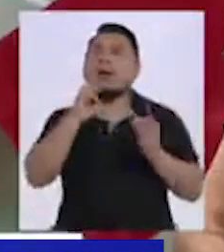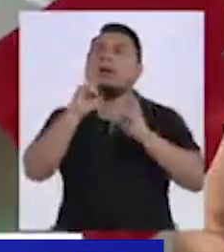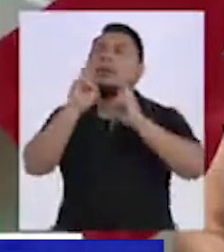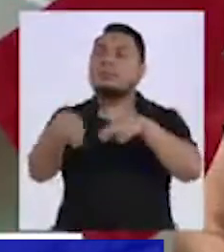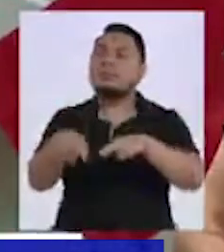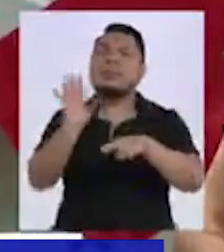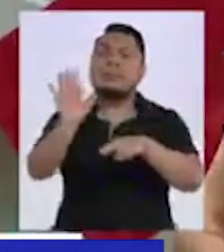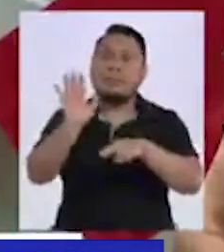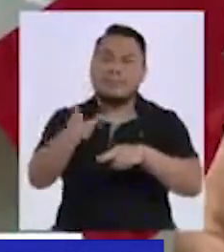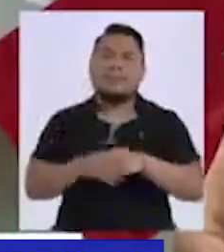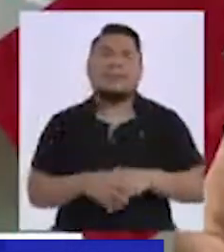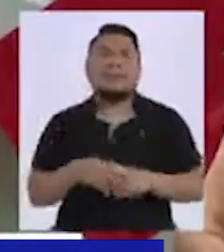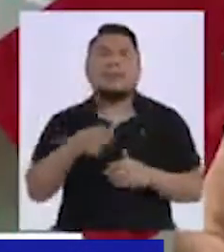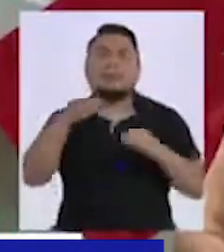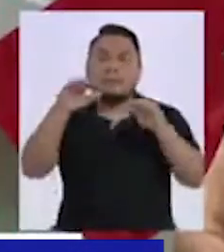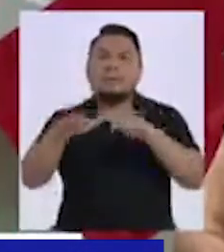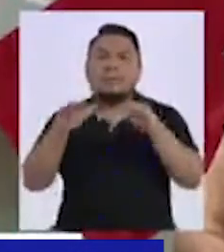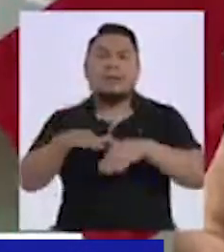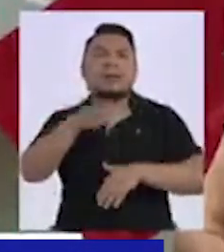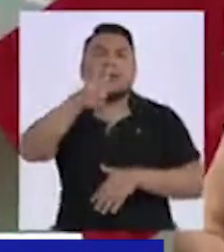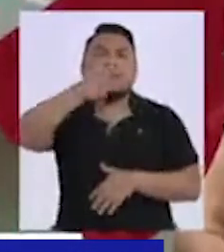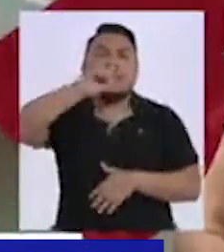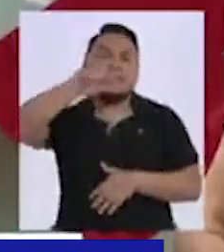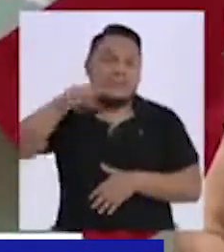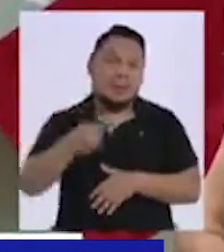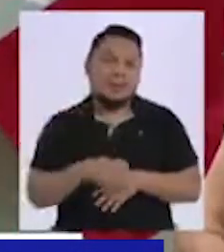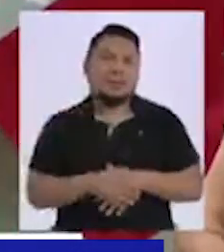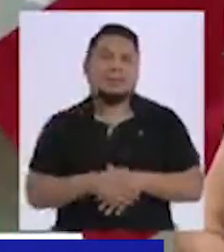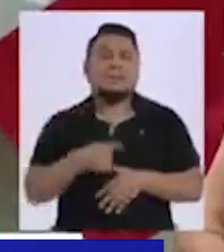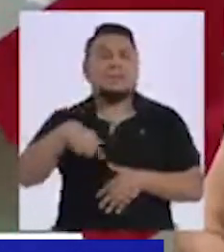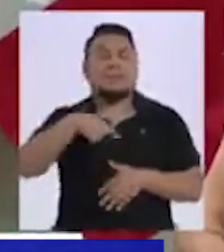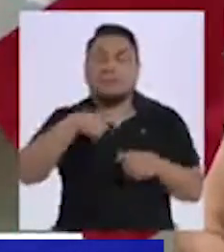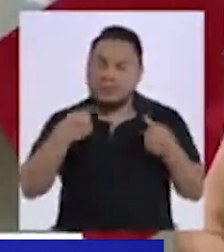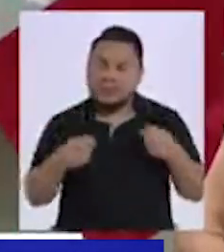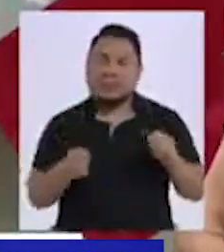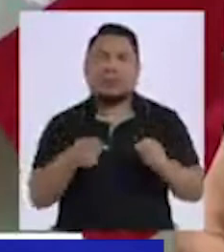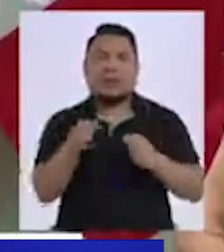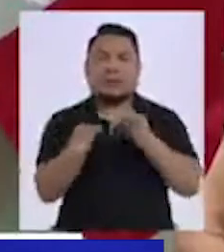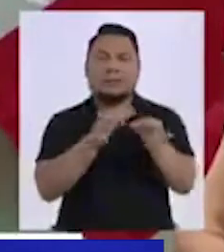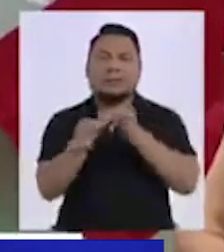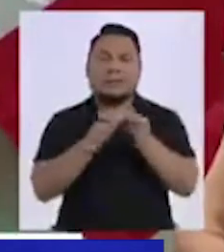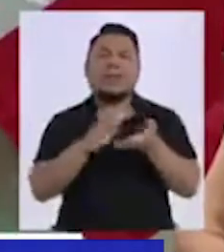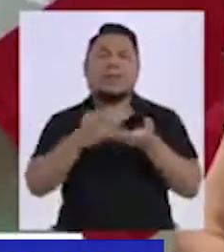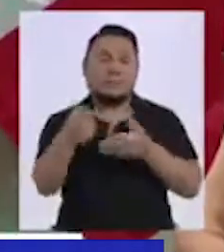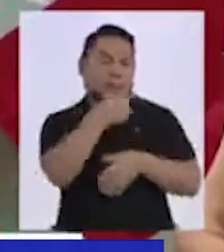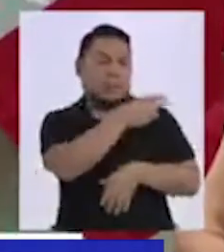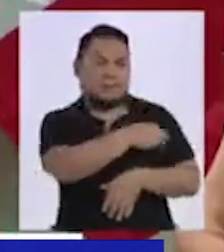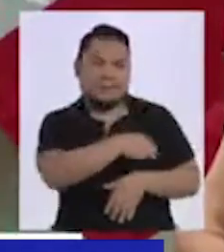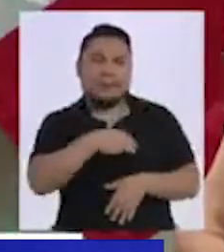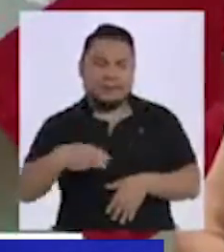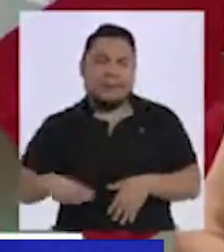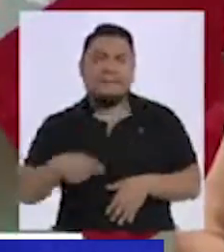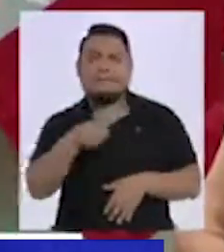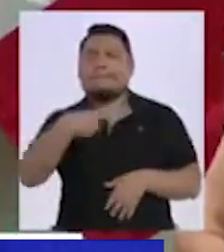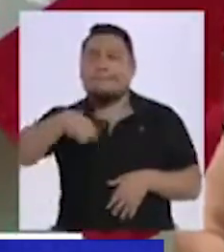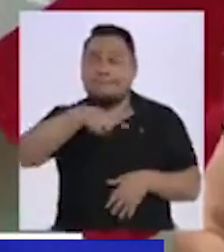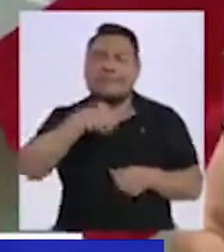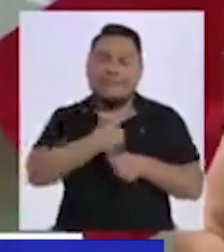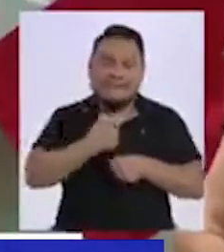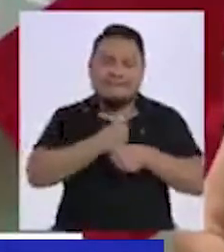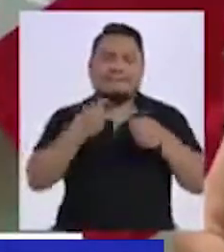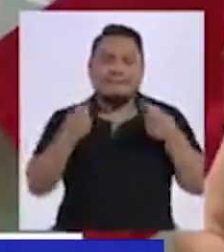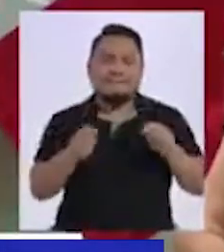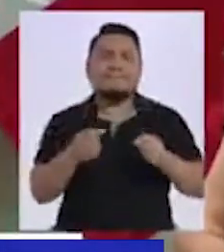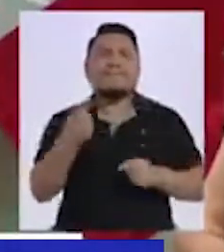respuesta para llegar hasta 40.000, ¿no? Y vamos a continuar, y eso nos va a explicar en un momento el ministro, los esfuerzos que estamos haciendo